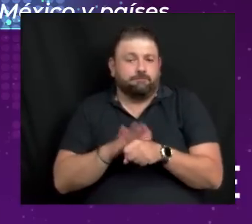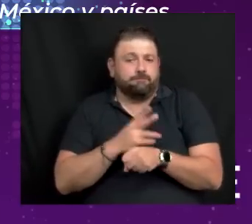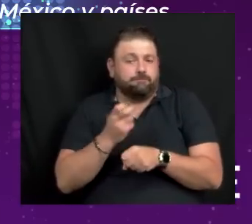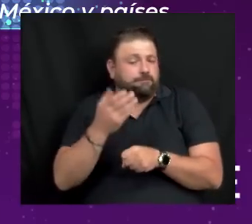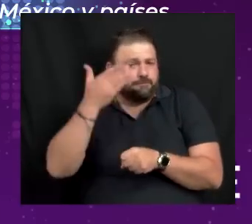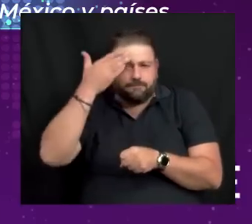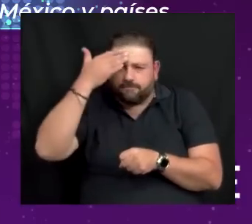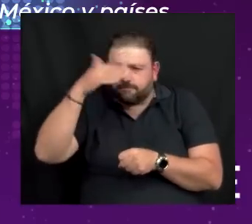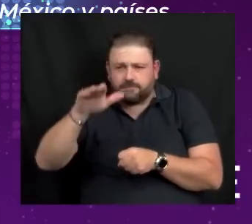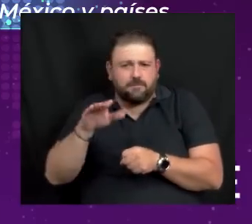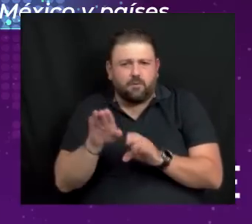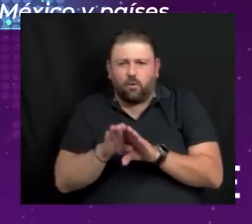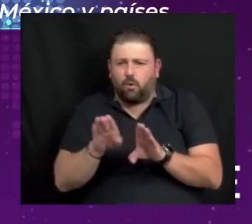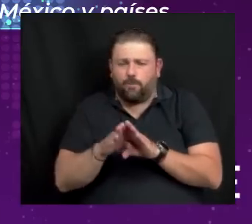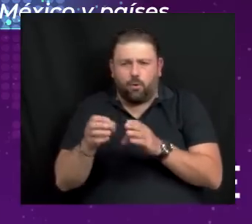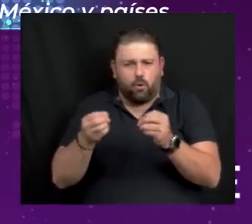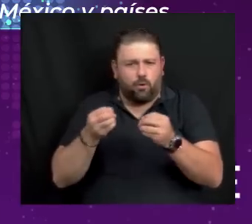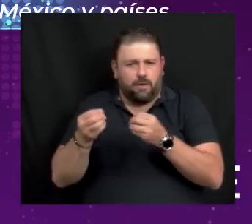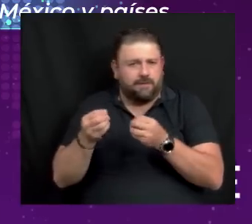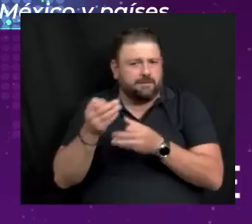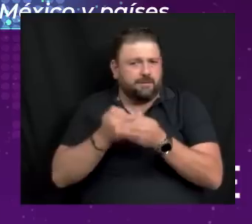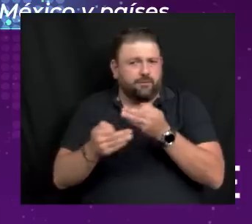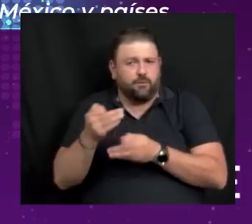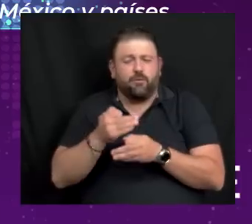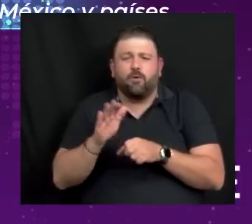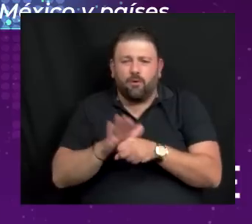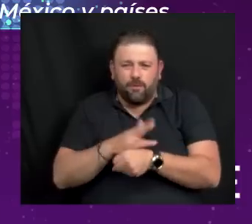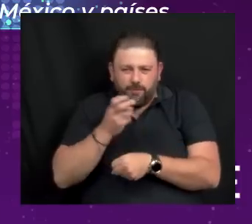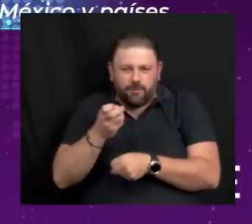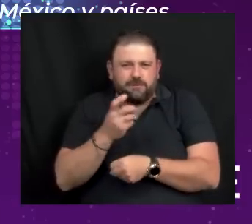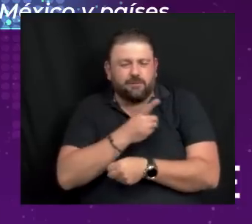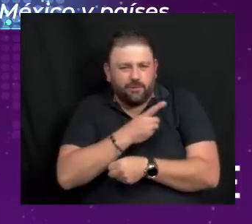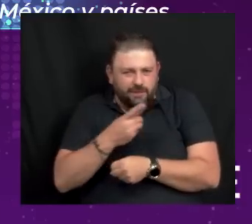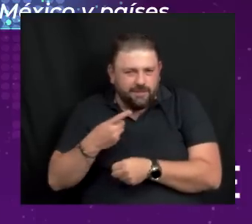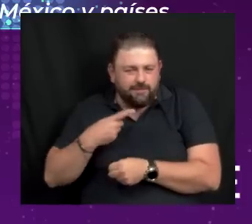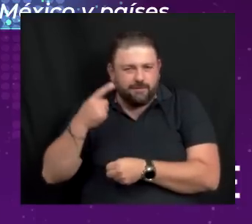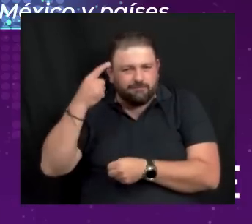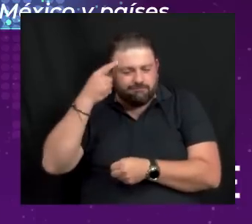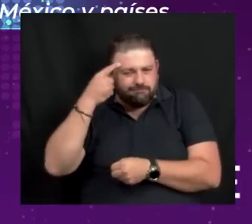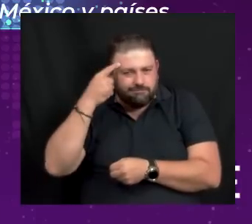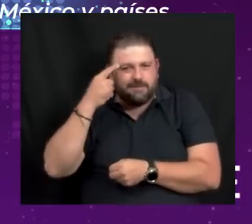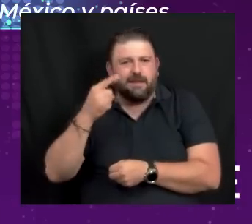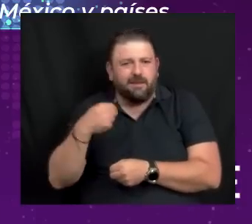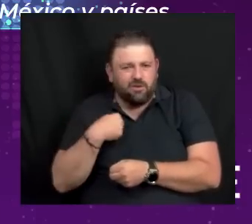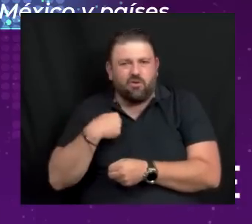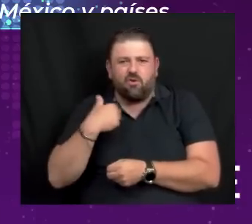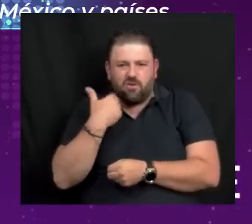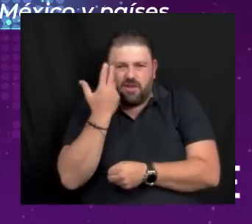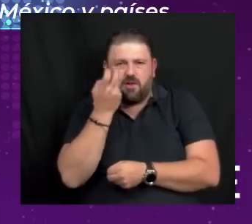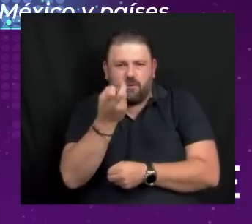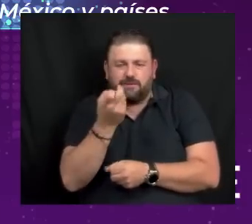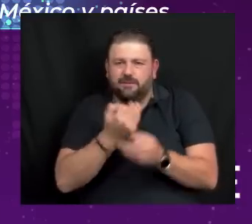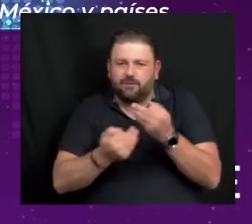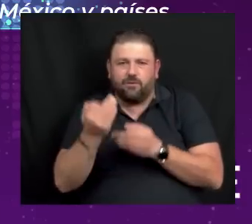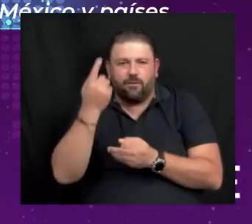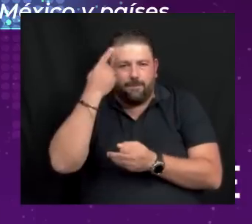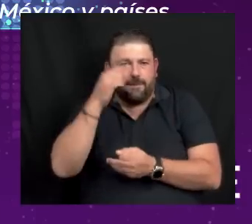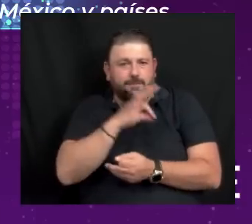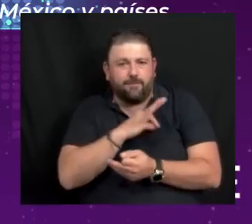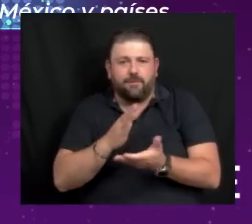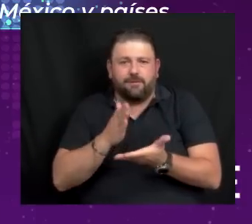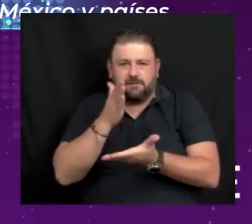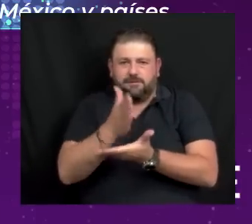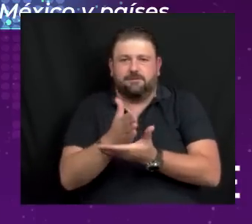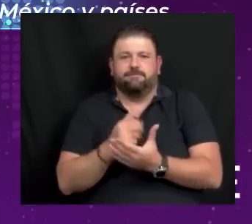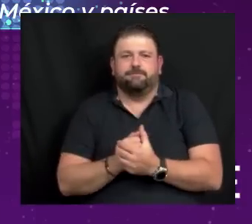virtuales, como Omni no lo ponga, pero tiene que estar en nuestra mente. Y estamos hablando ya de medio año. Así. Ahora, voy